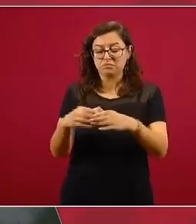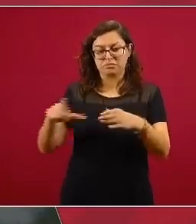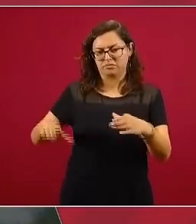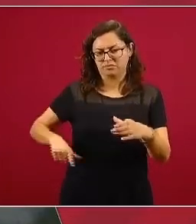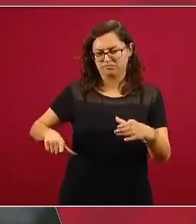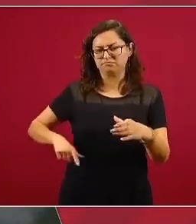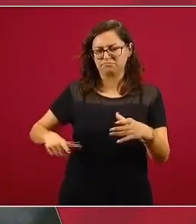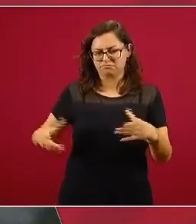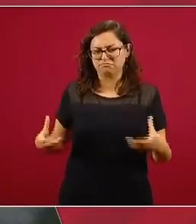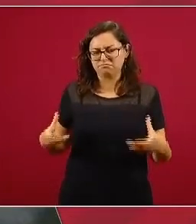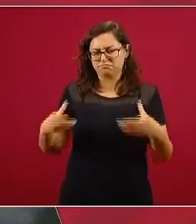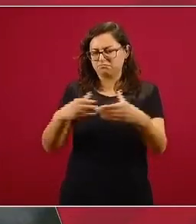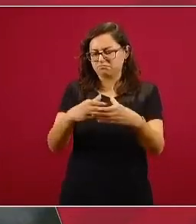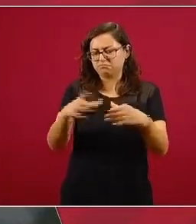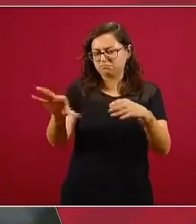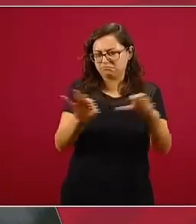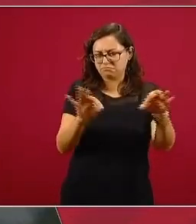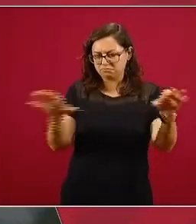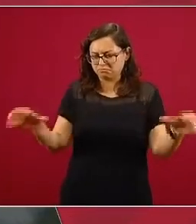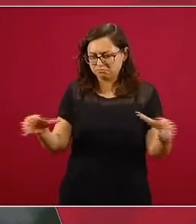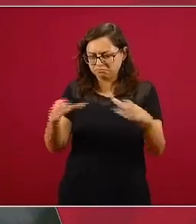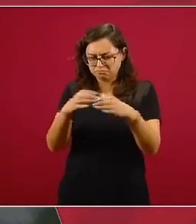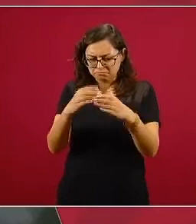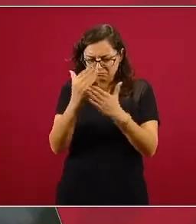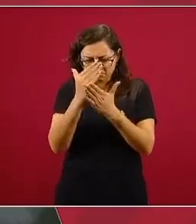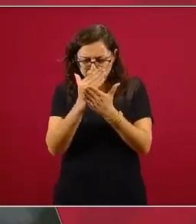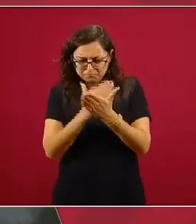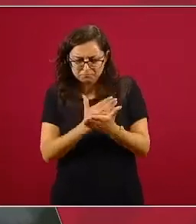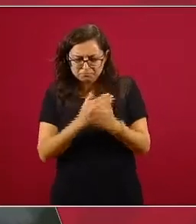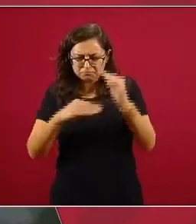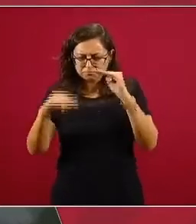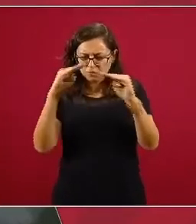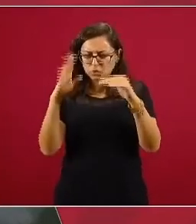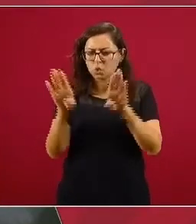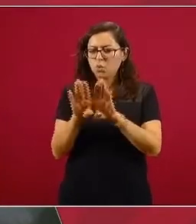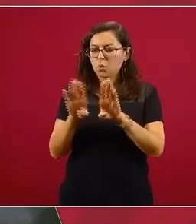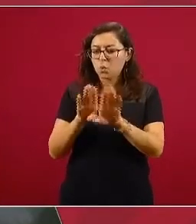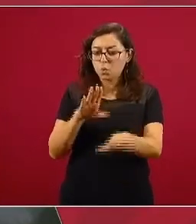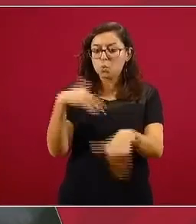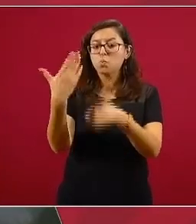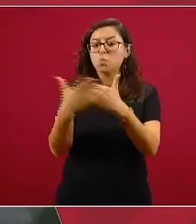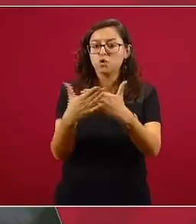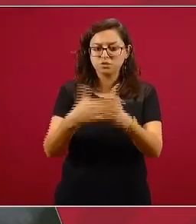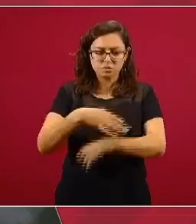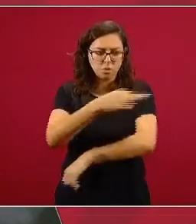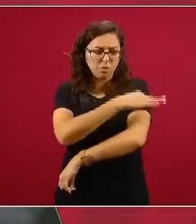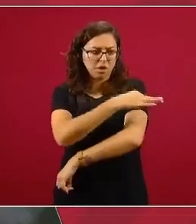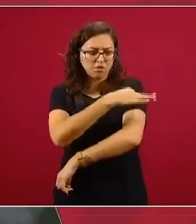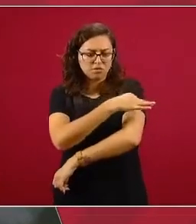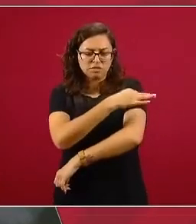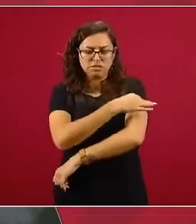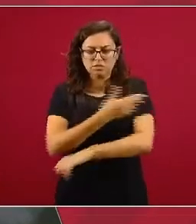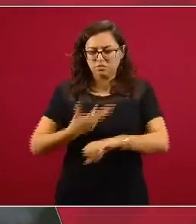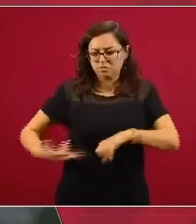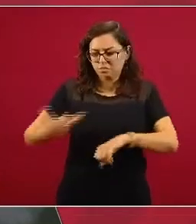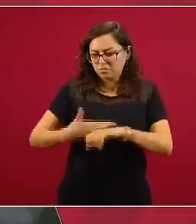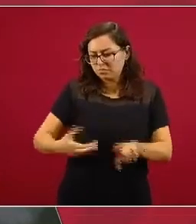gubernamental para tener la estrategia general de vacunación contra COVID. En el grupo